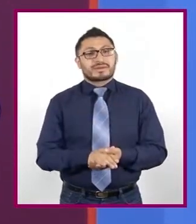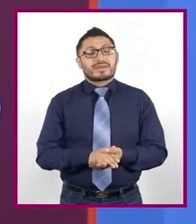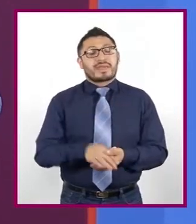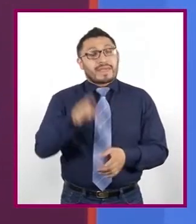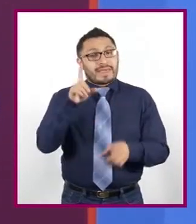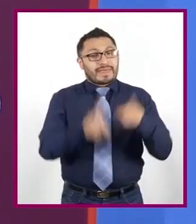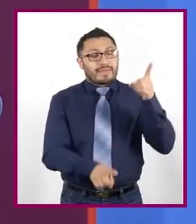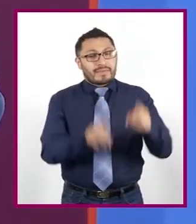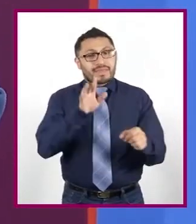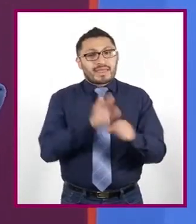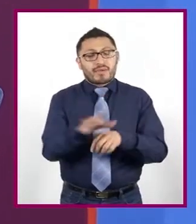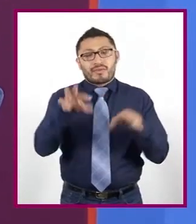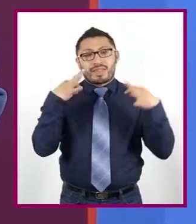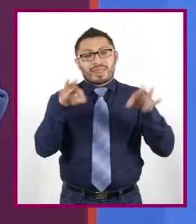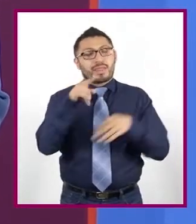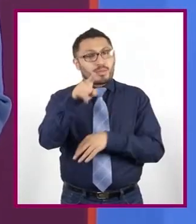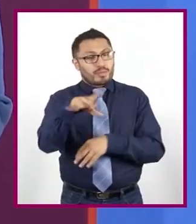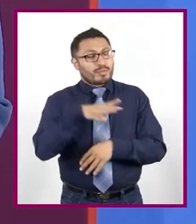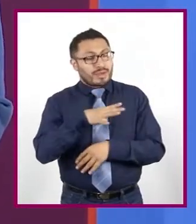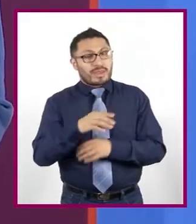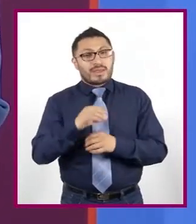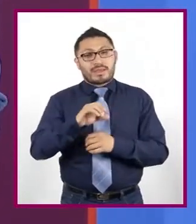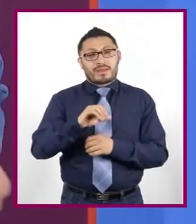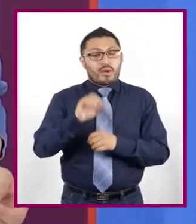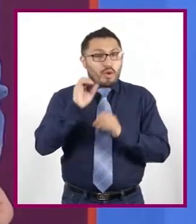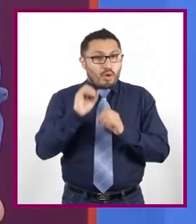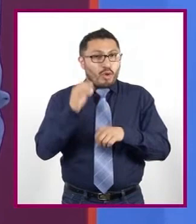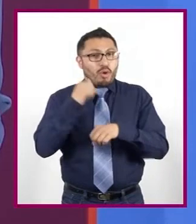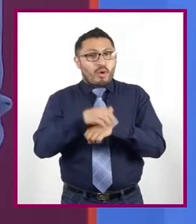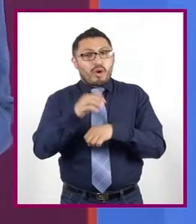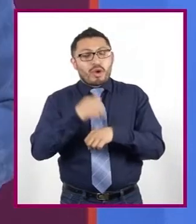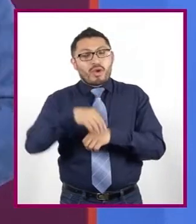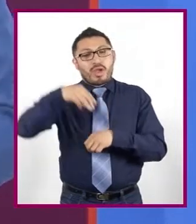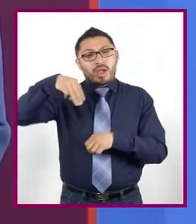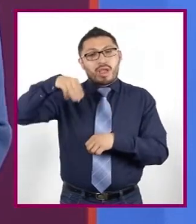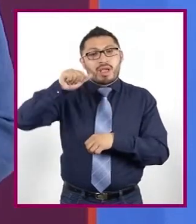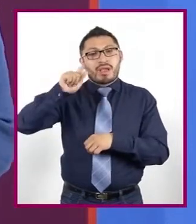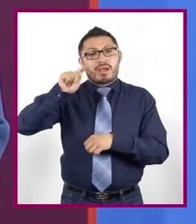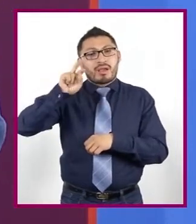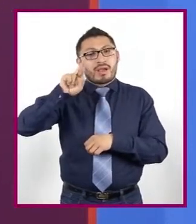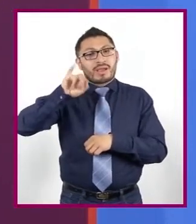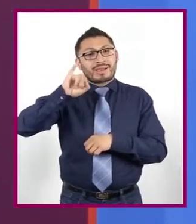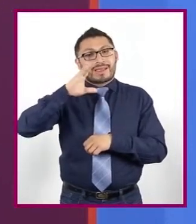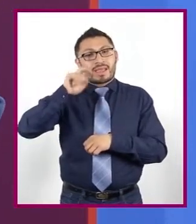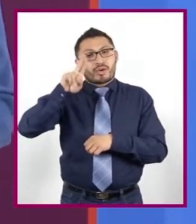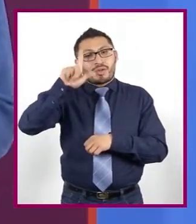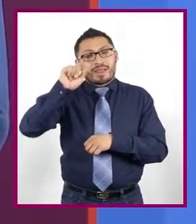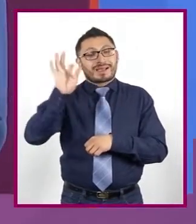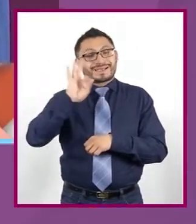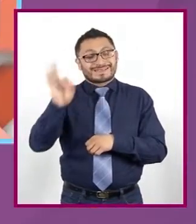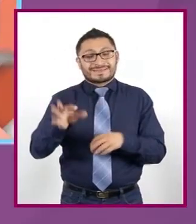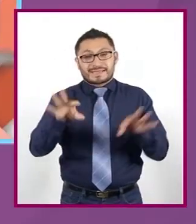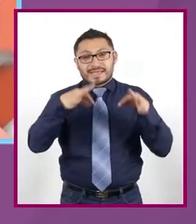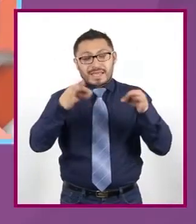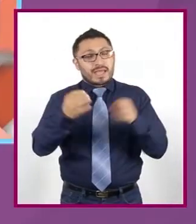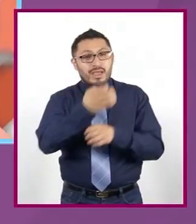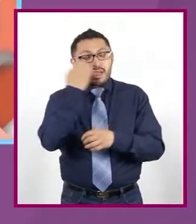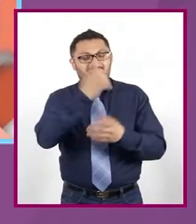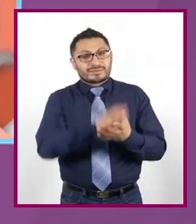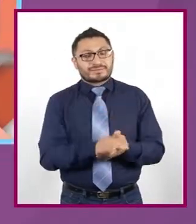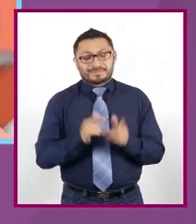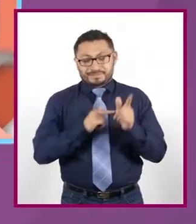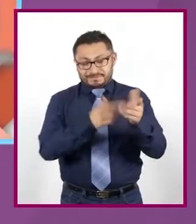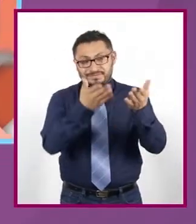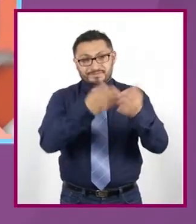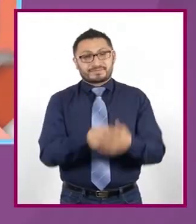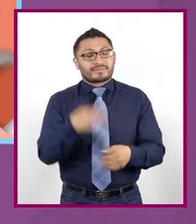tipo de documento sea. O tu número de matrícula si es un documento escolar. A ver, seguimos. Nombre